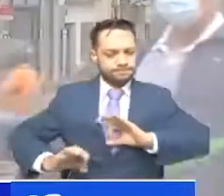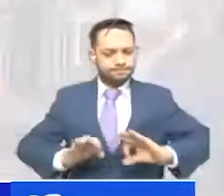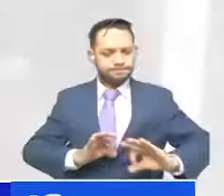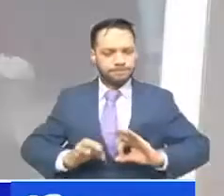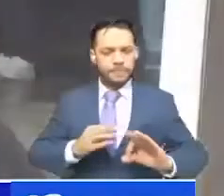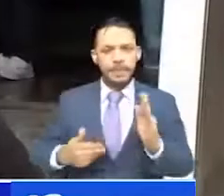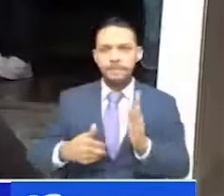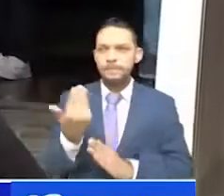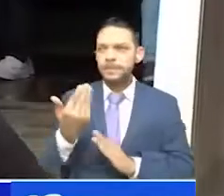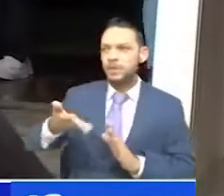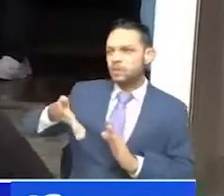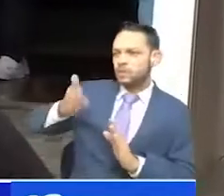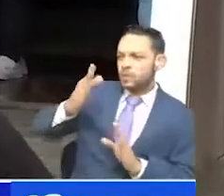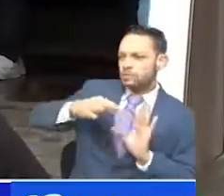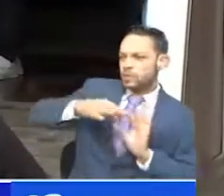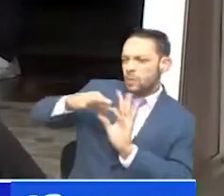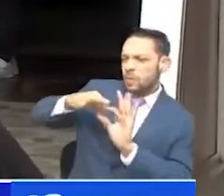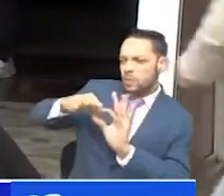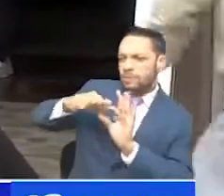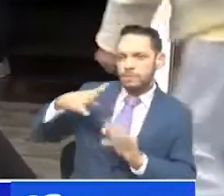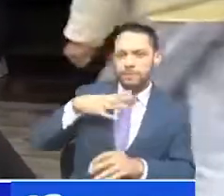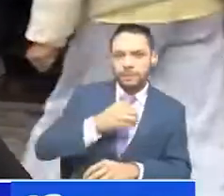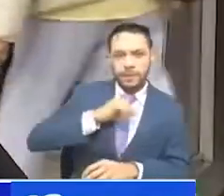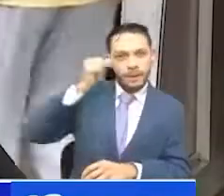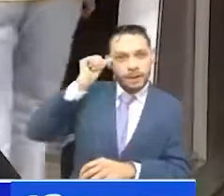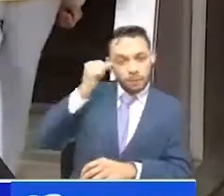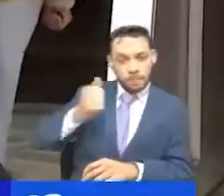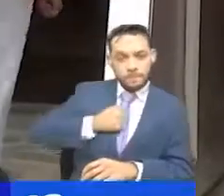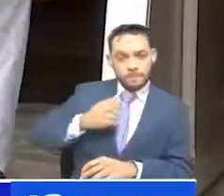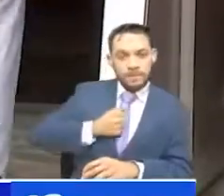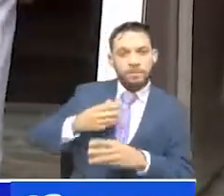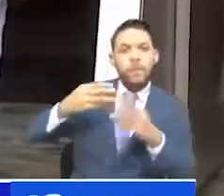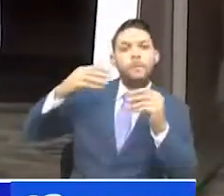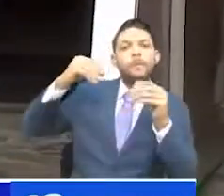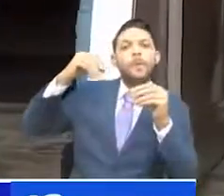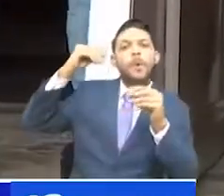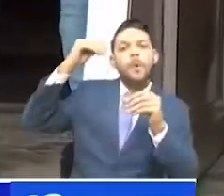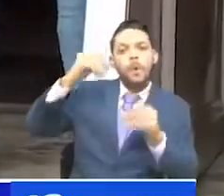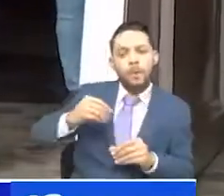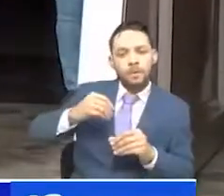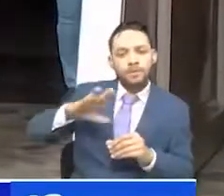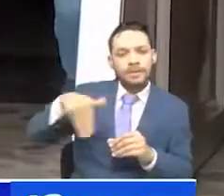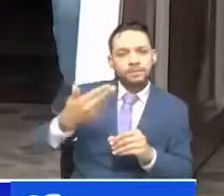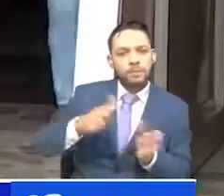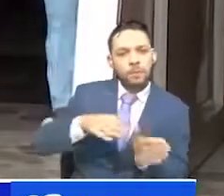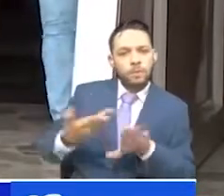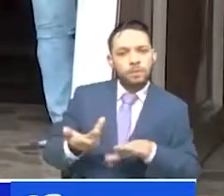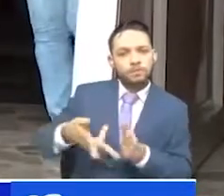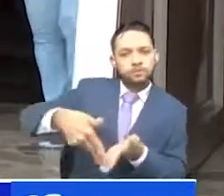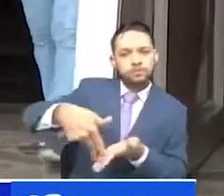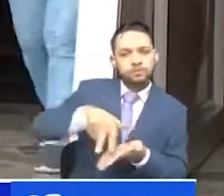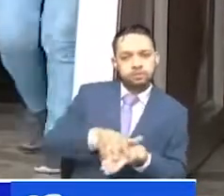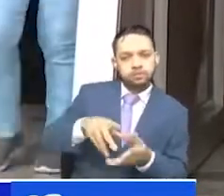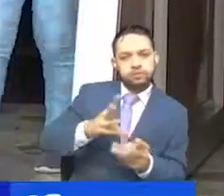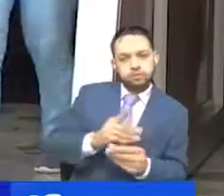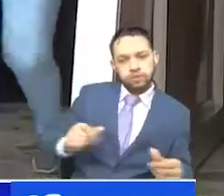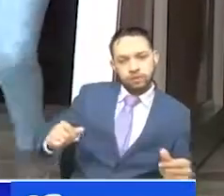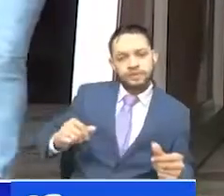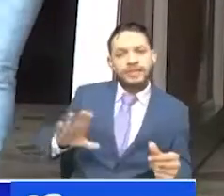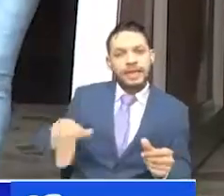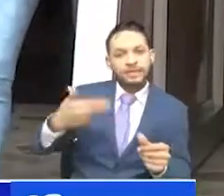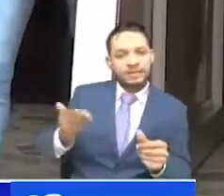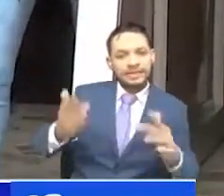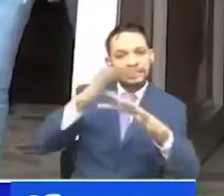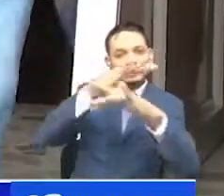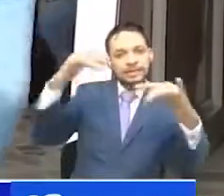vida espiritual. Con la ceniza estamos recordando que eso somos, que somos cenizas y que volveremos algún día al reino de los cielos glorificados. Y en